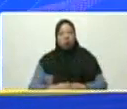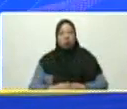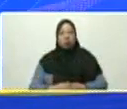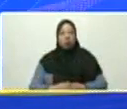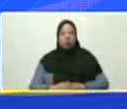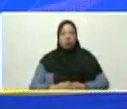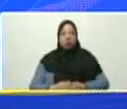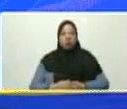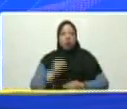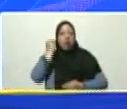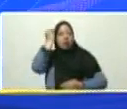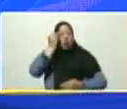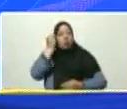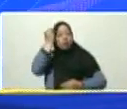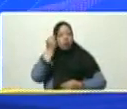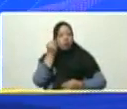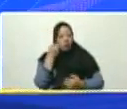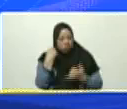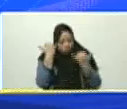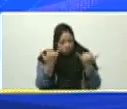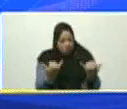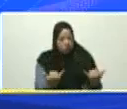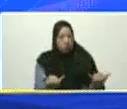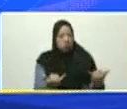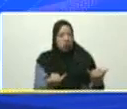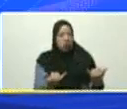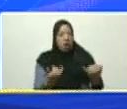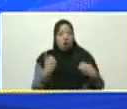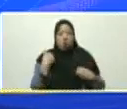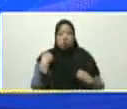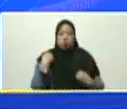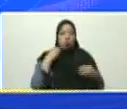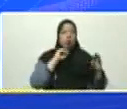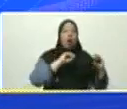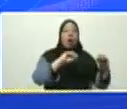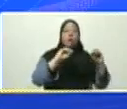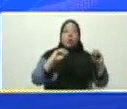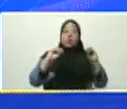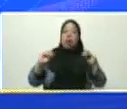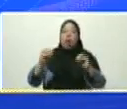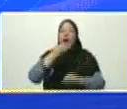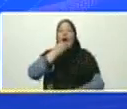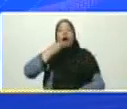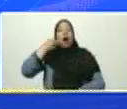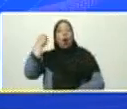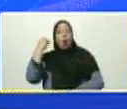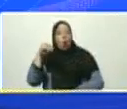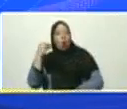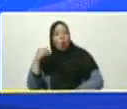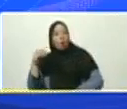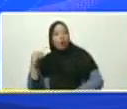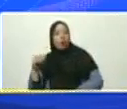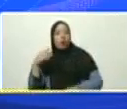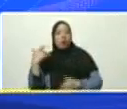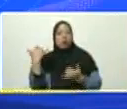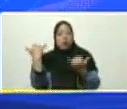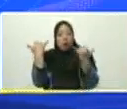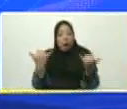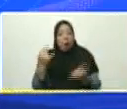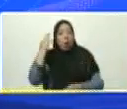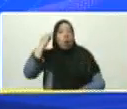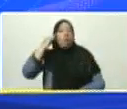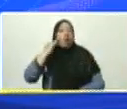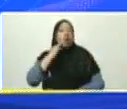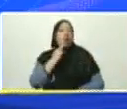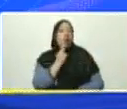como se lo decía a la juventud en estos días, traído al presente, el